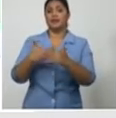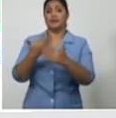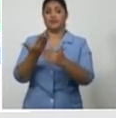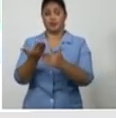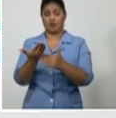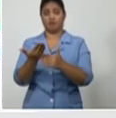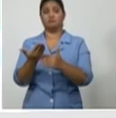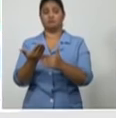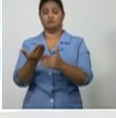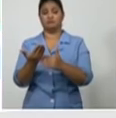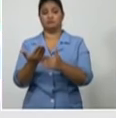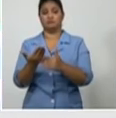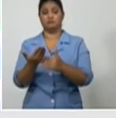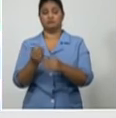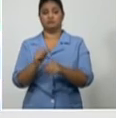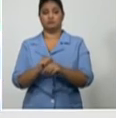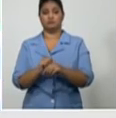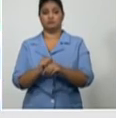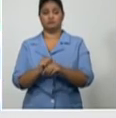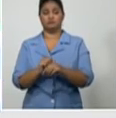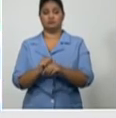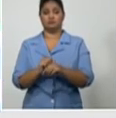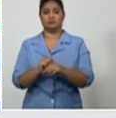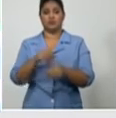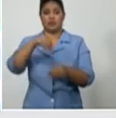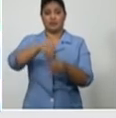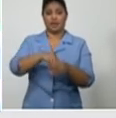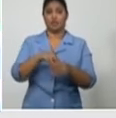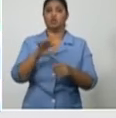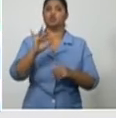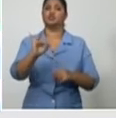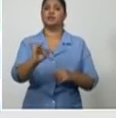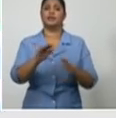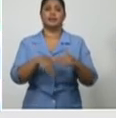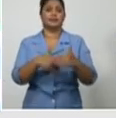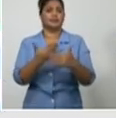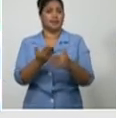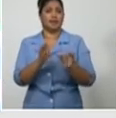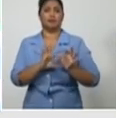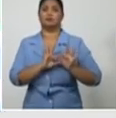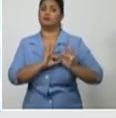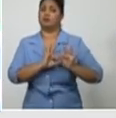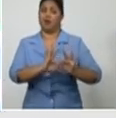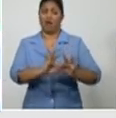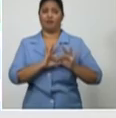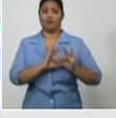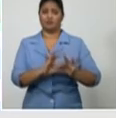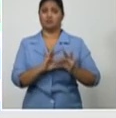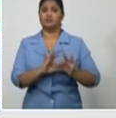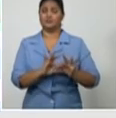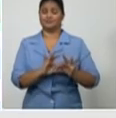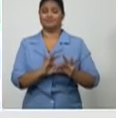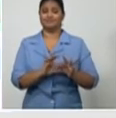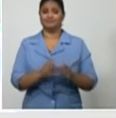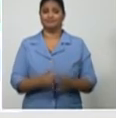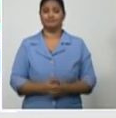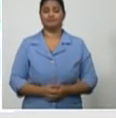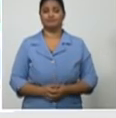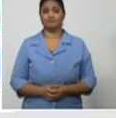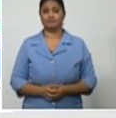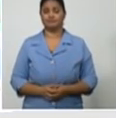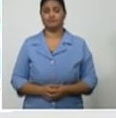de ellos en terapia intensiva por las complicaciones que presentó en el día de